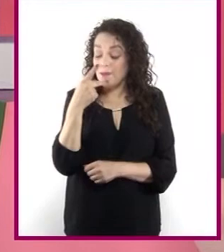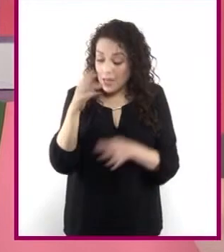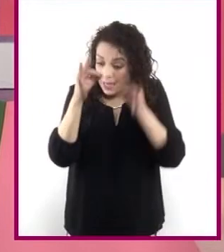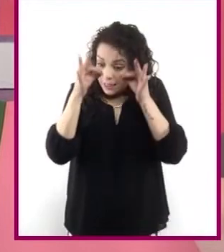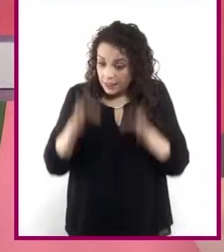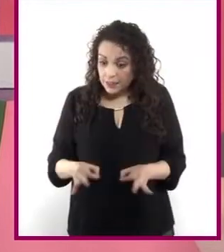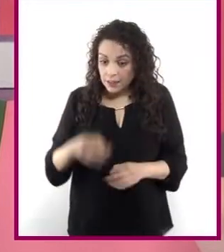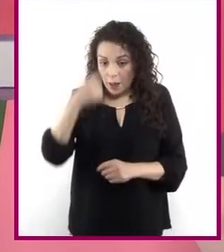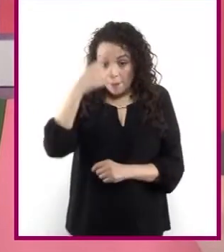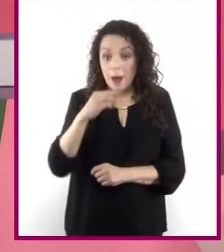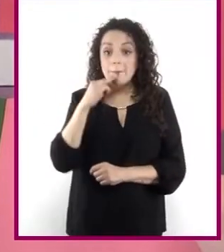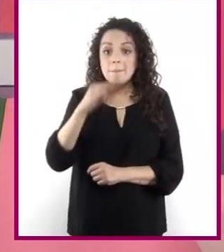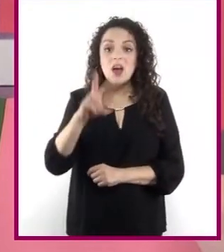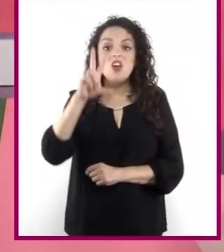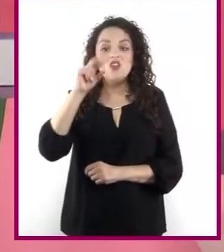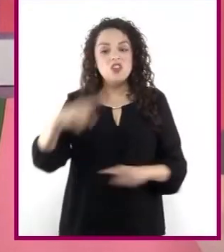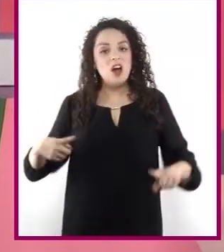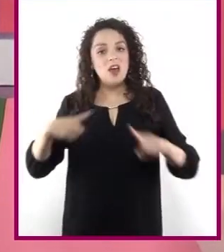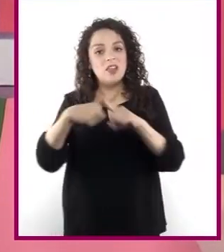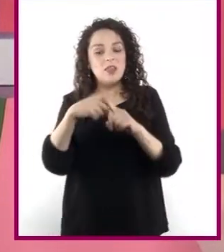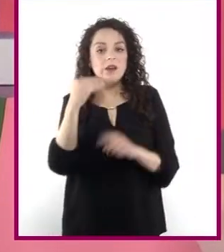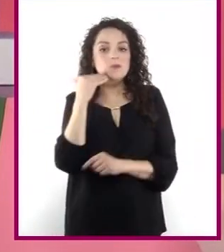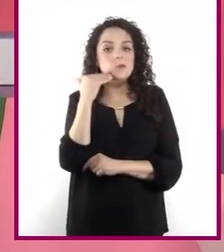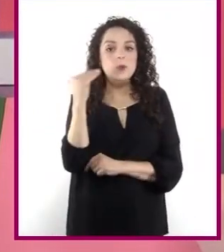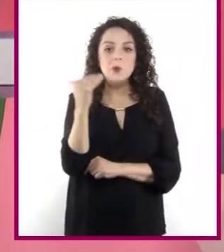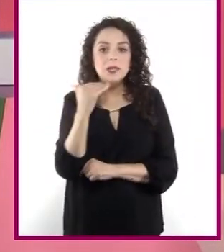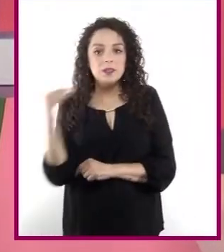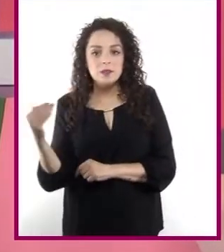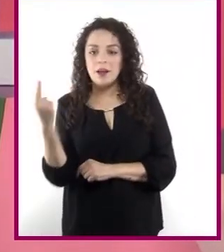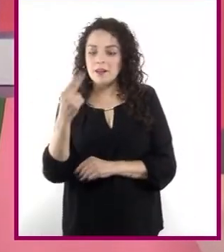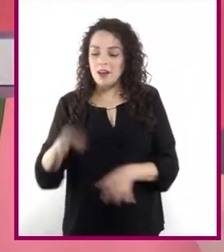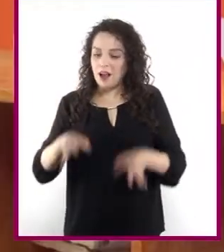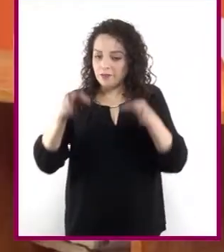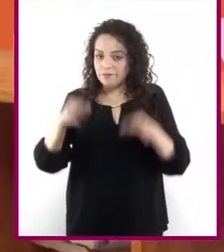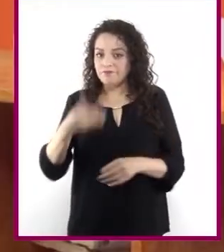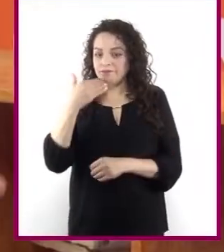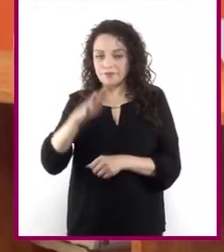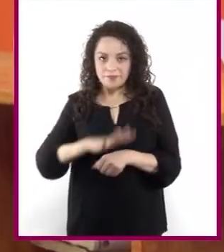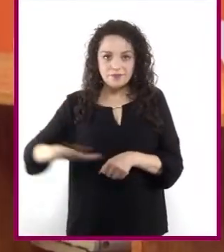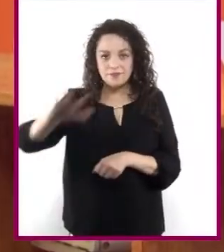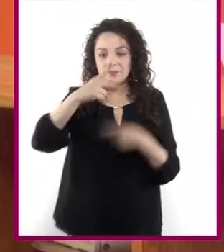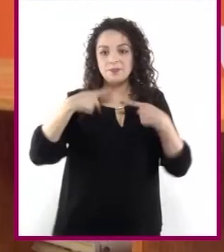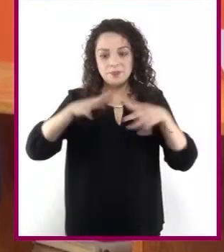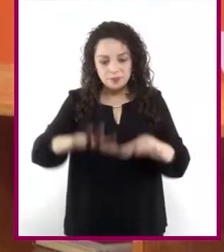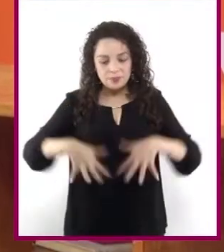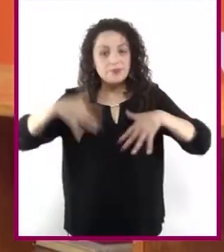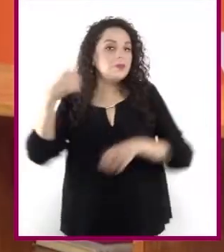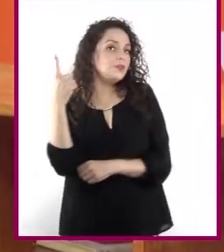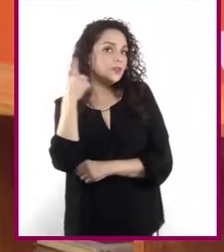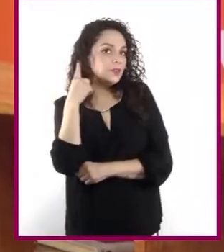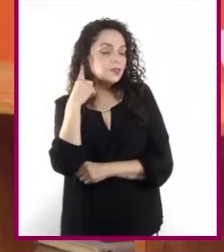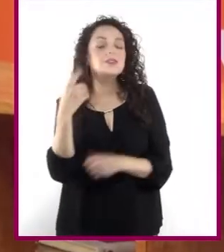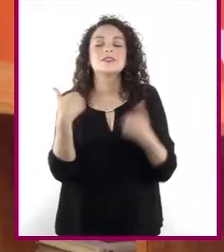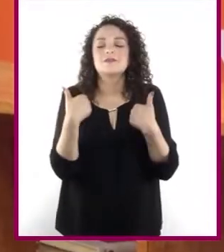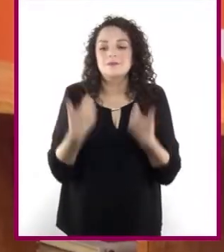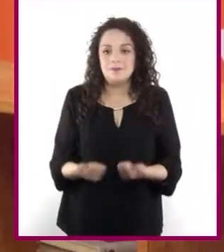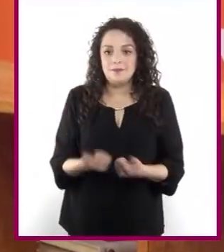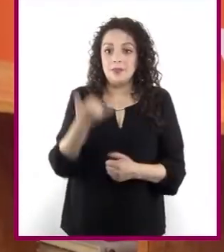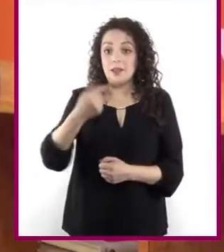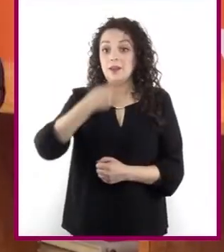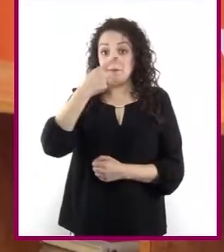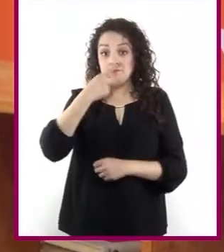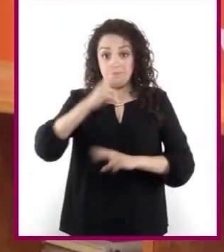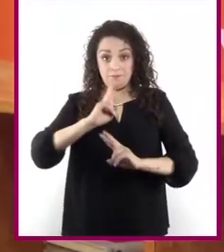se desvirtúe y llegue de forma eficaz a la audiencia. Además, leer en voz alta nos ayuda a